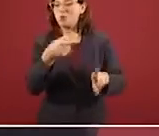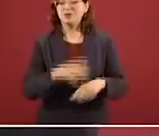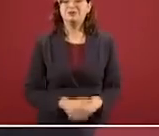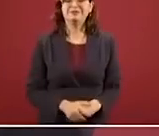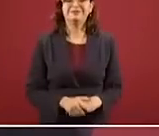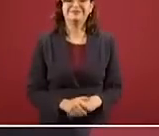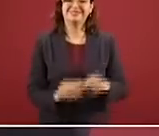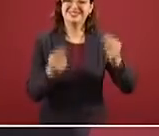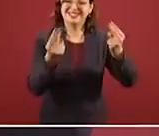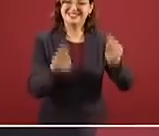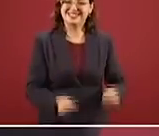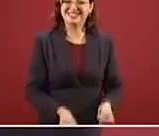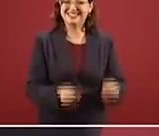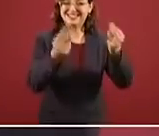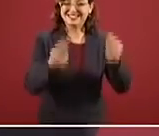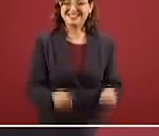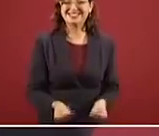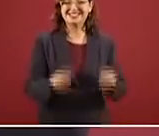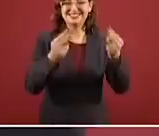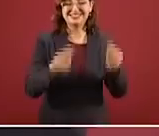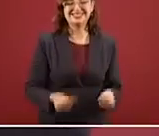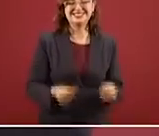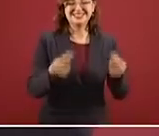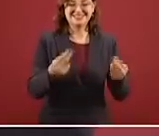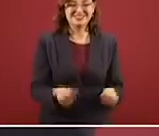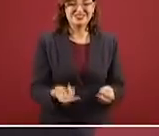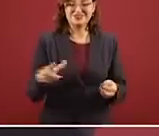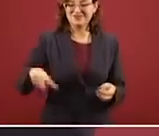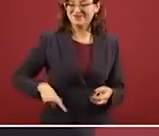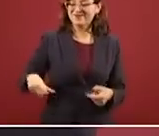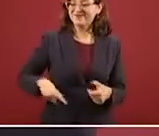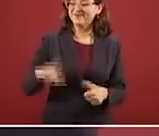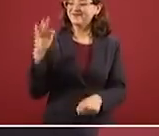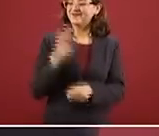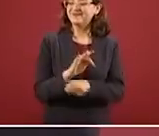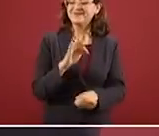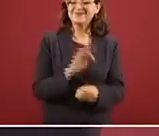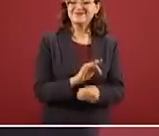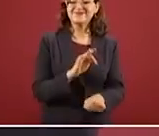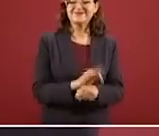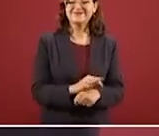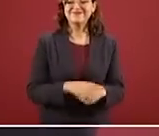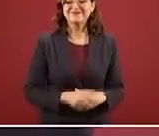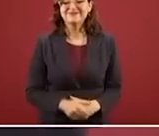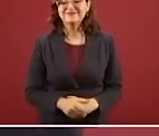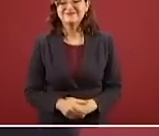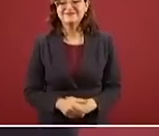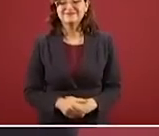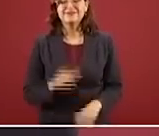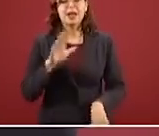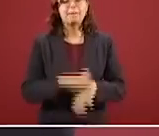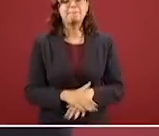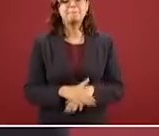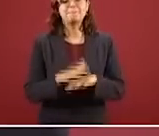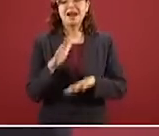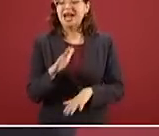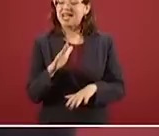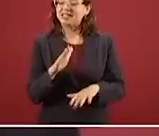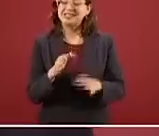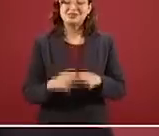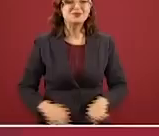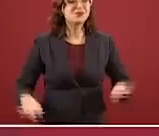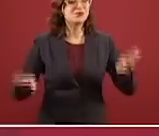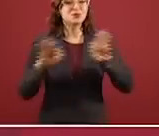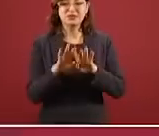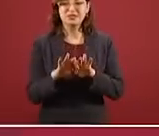Hacer negocios al amparo del poder público y de manera específica